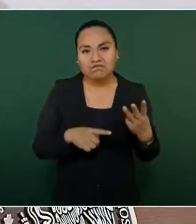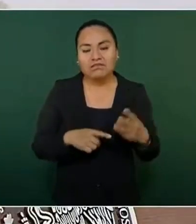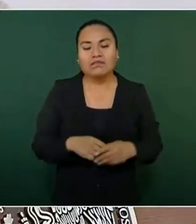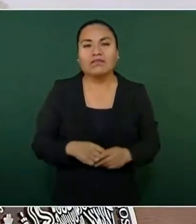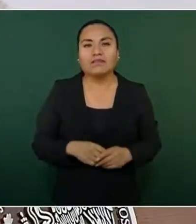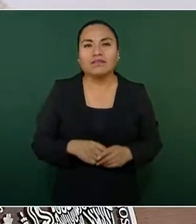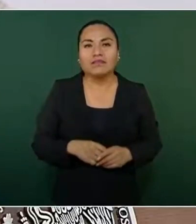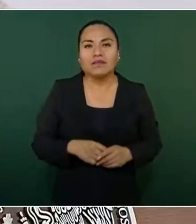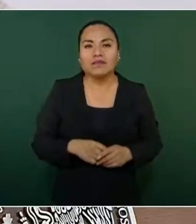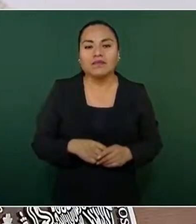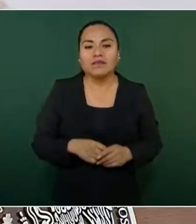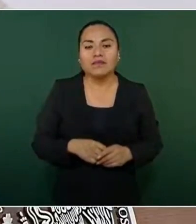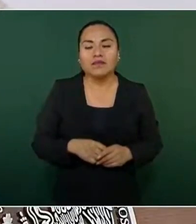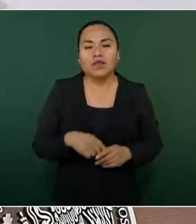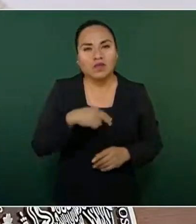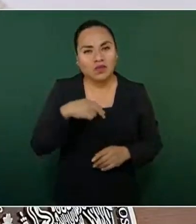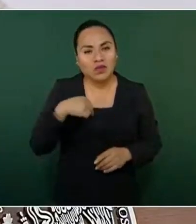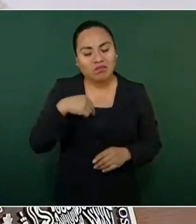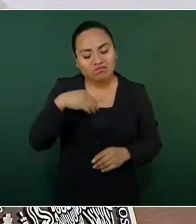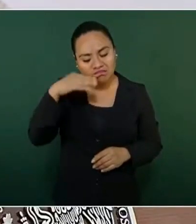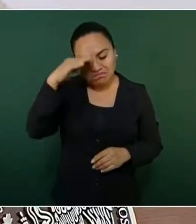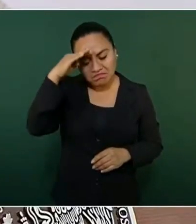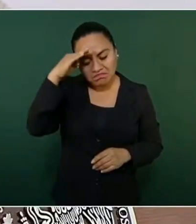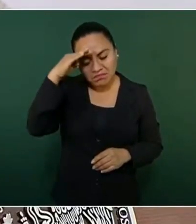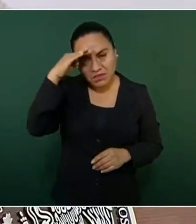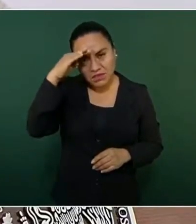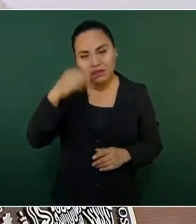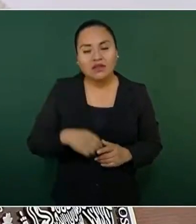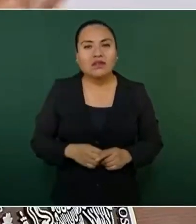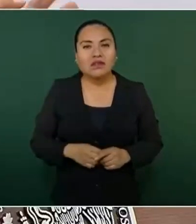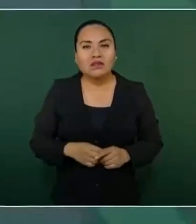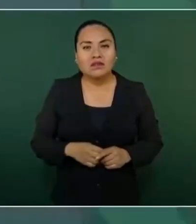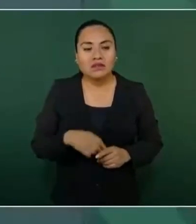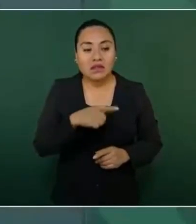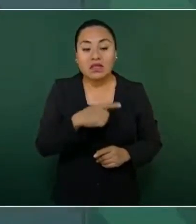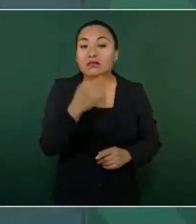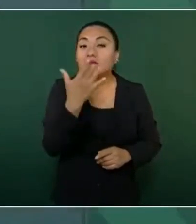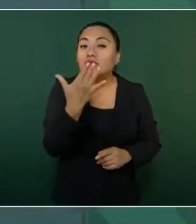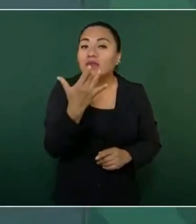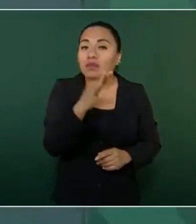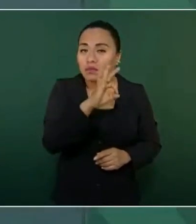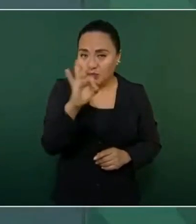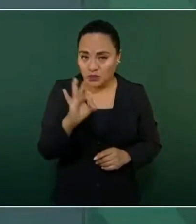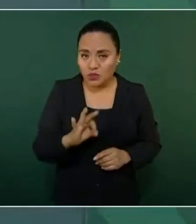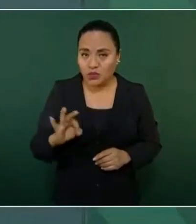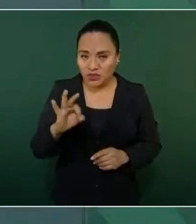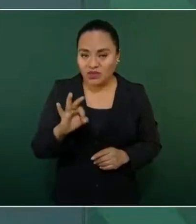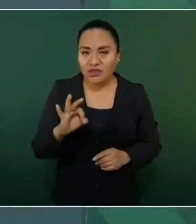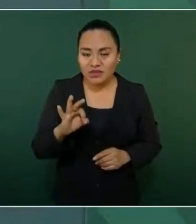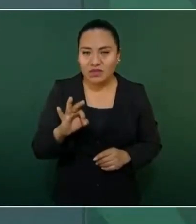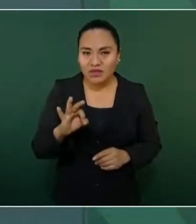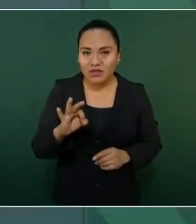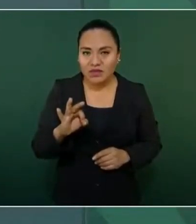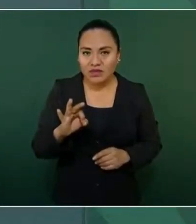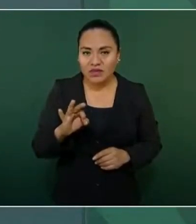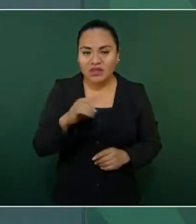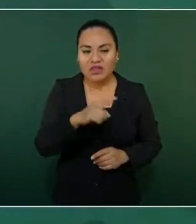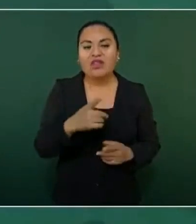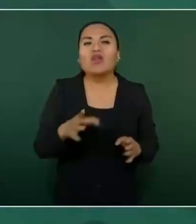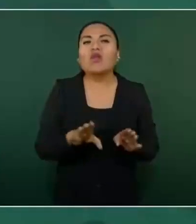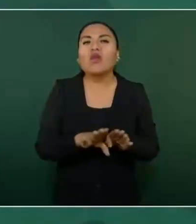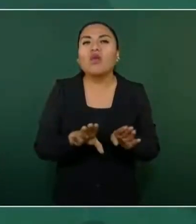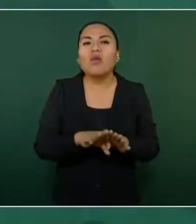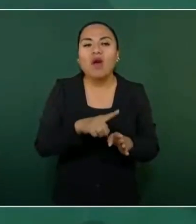Debemos de pensar que el 50% de una empresa